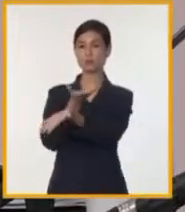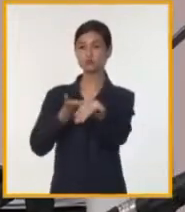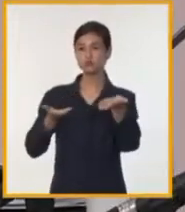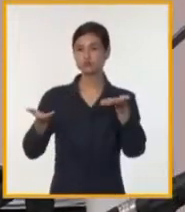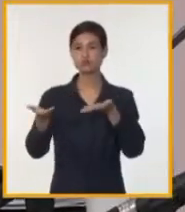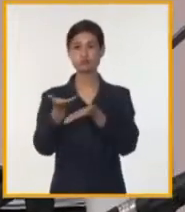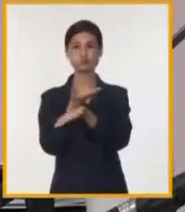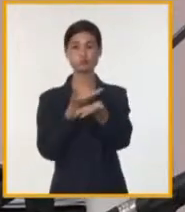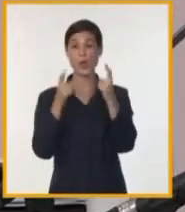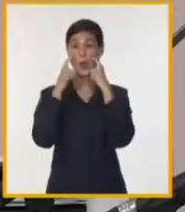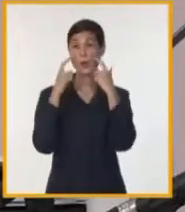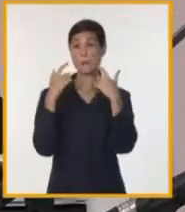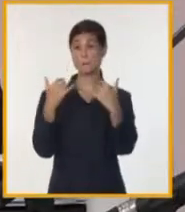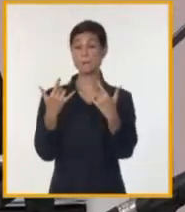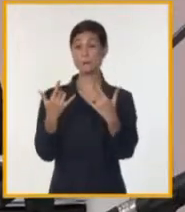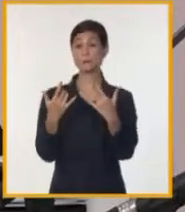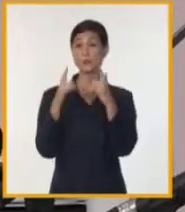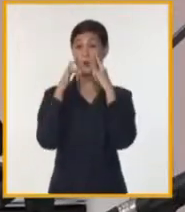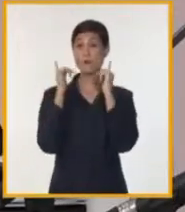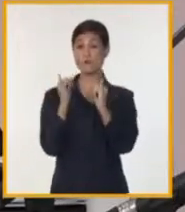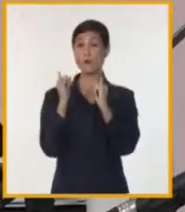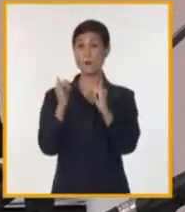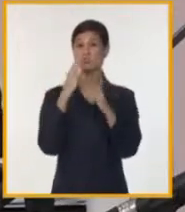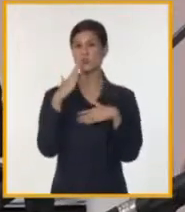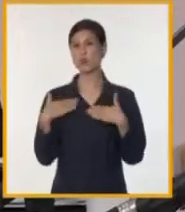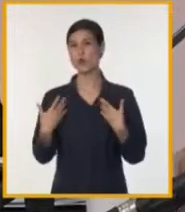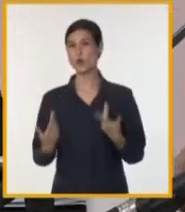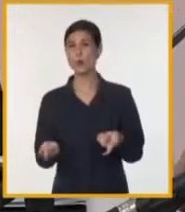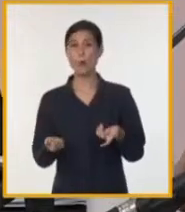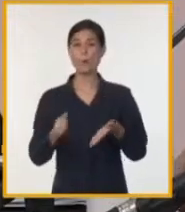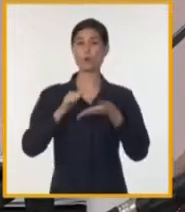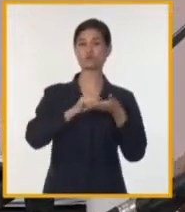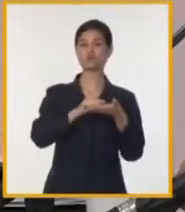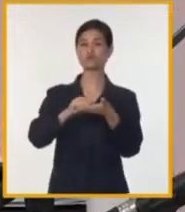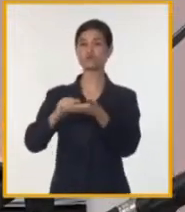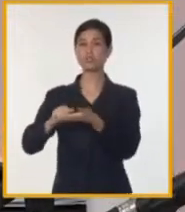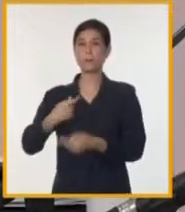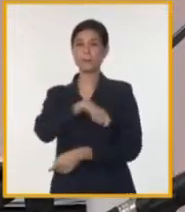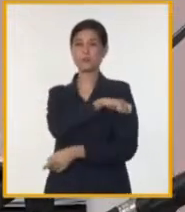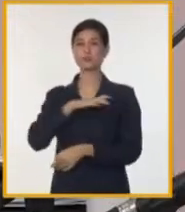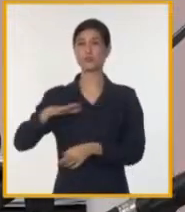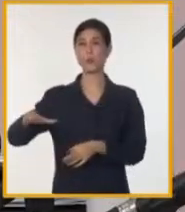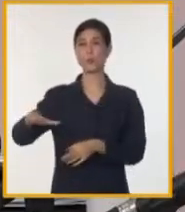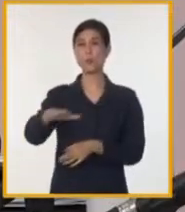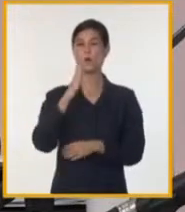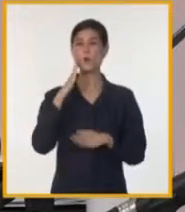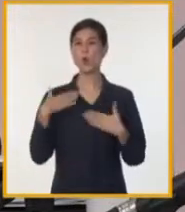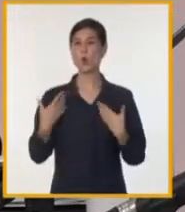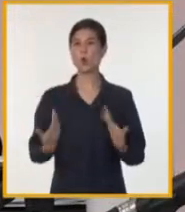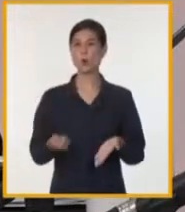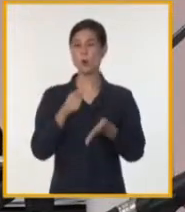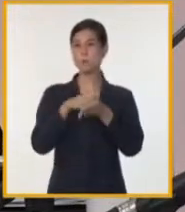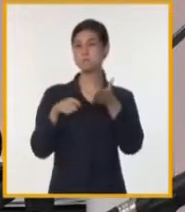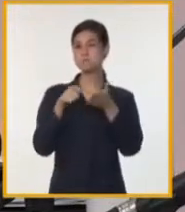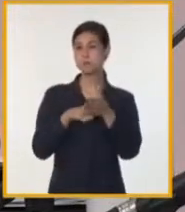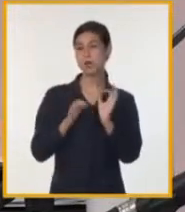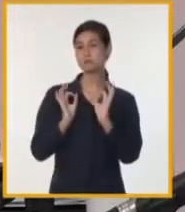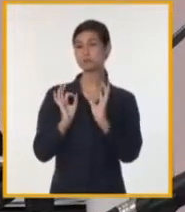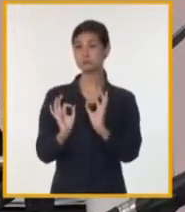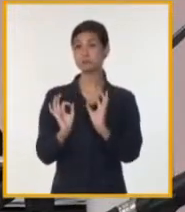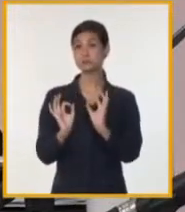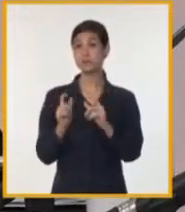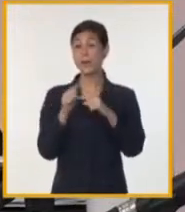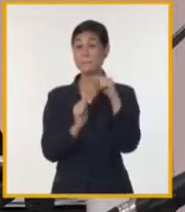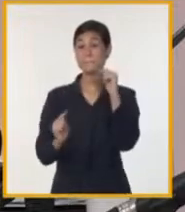información de primera mano sobre este grupo empresarial, los servicios que brinda a nuestro pueblo, que van desde elementos tan importantes como